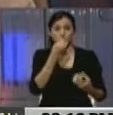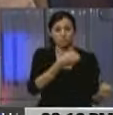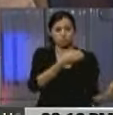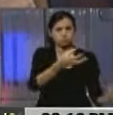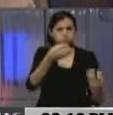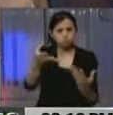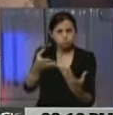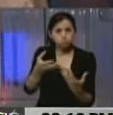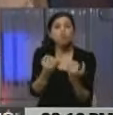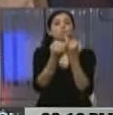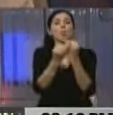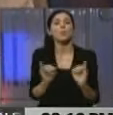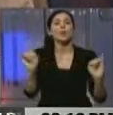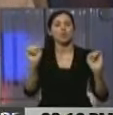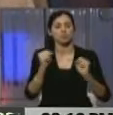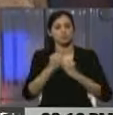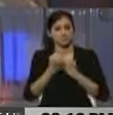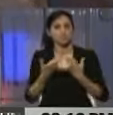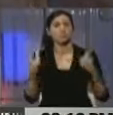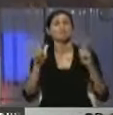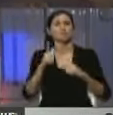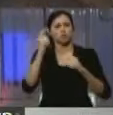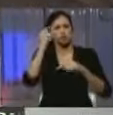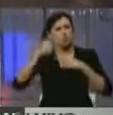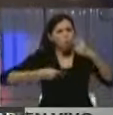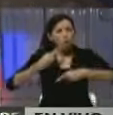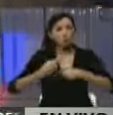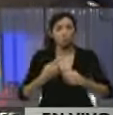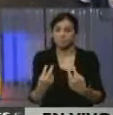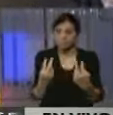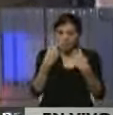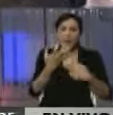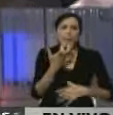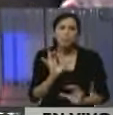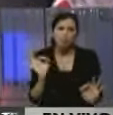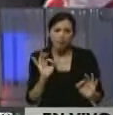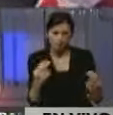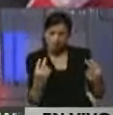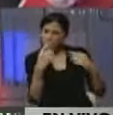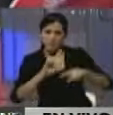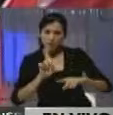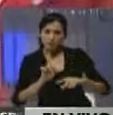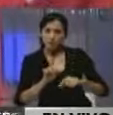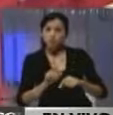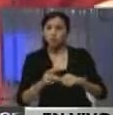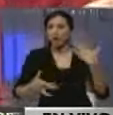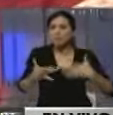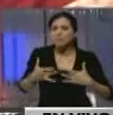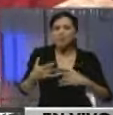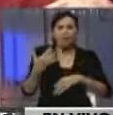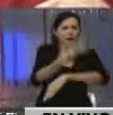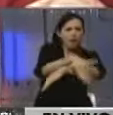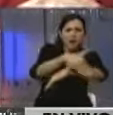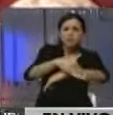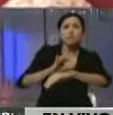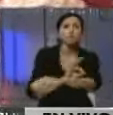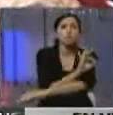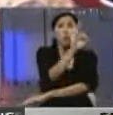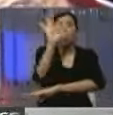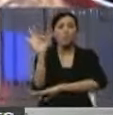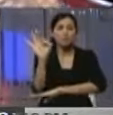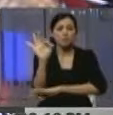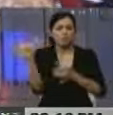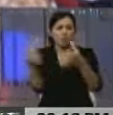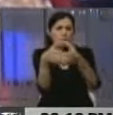concentrado, mira, todos los días. Si ustedes no me ven un día en alguna actividad pública, que yo estoy metido las 24 horas del día con